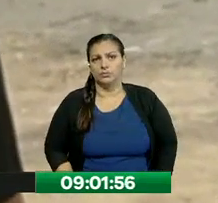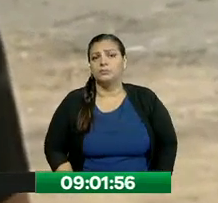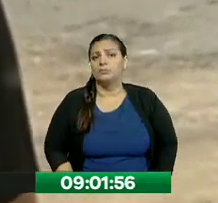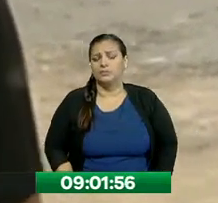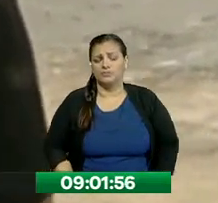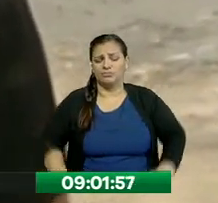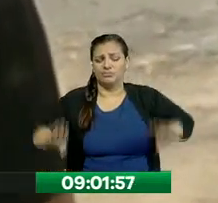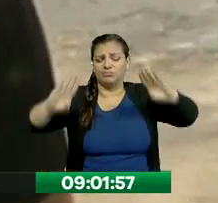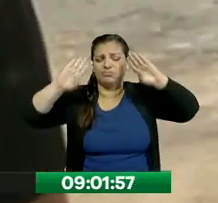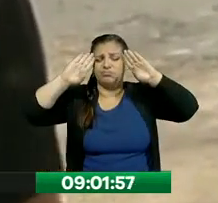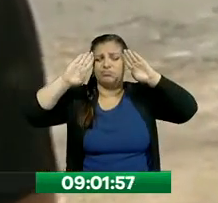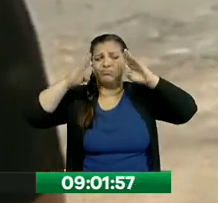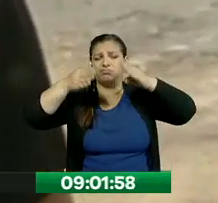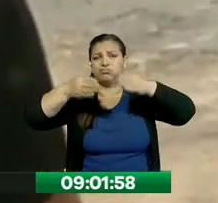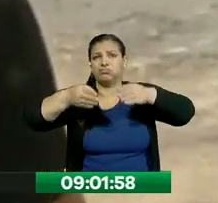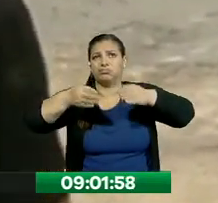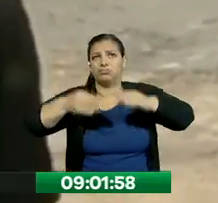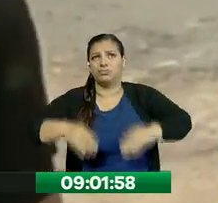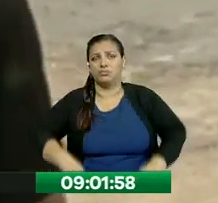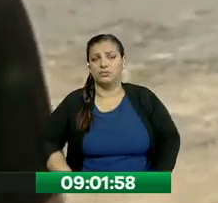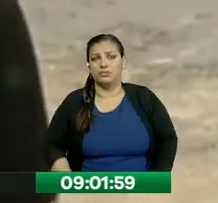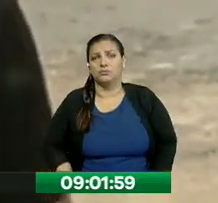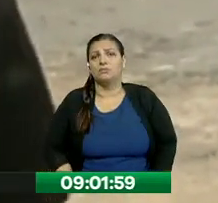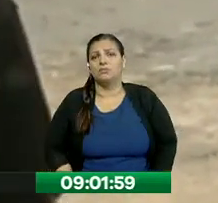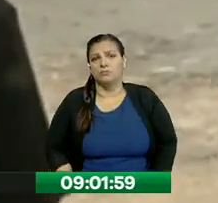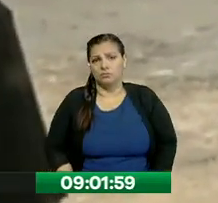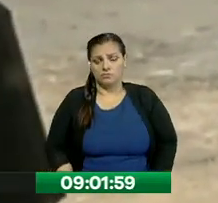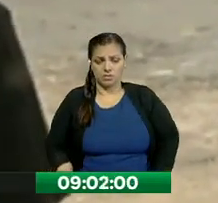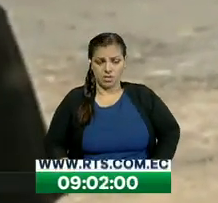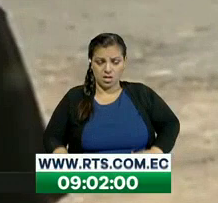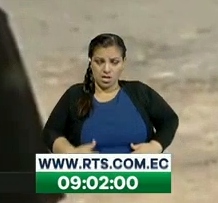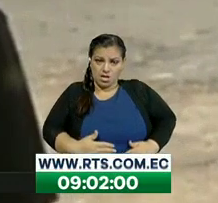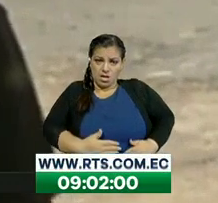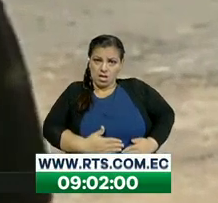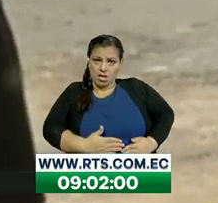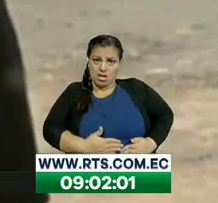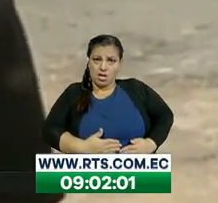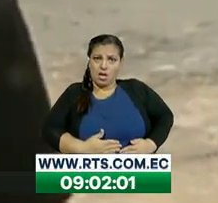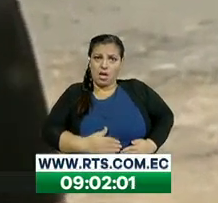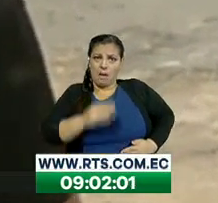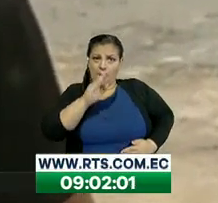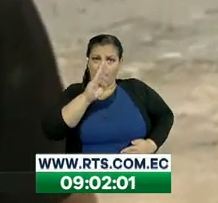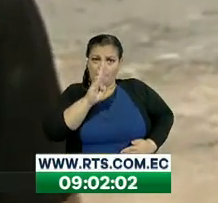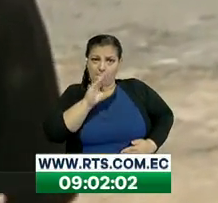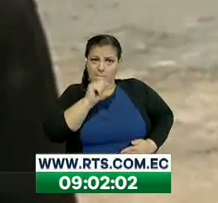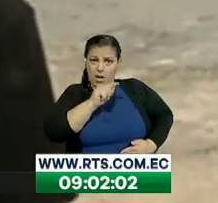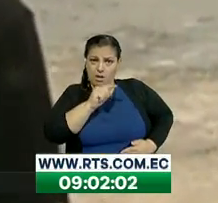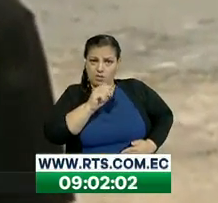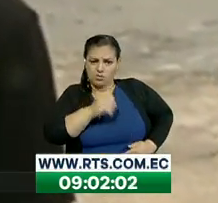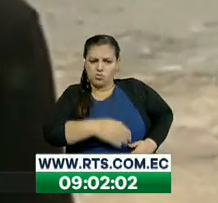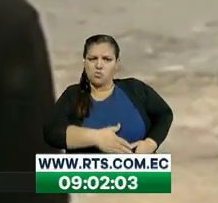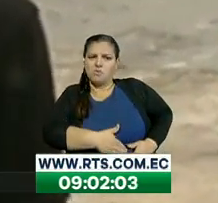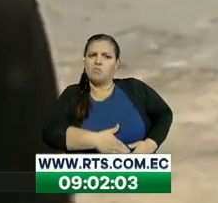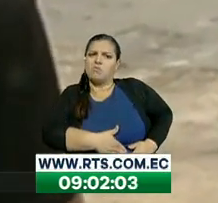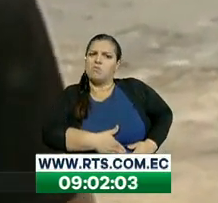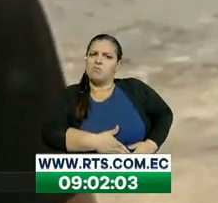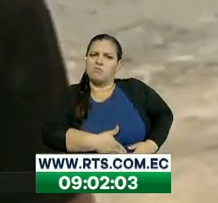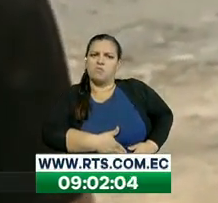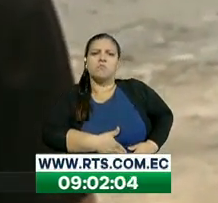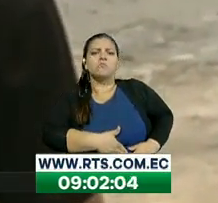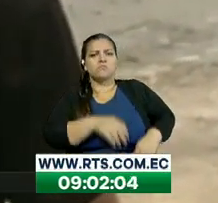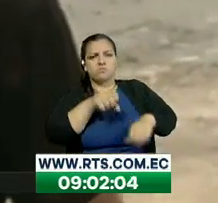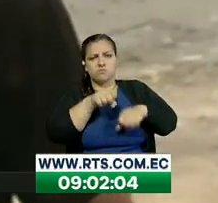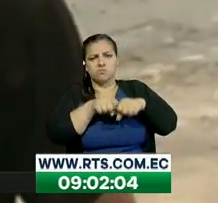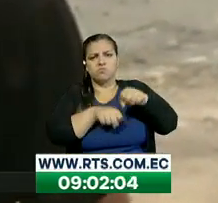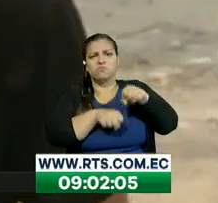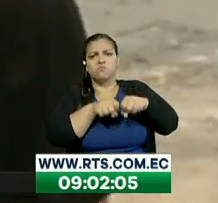porque perdió un órgano, el bazo, entonces necesita una recuperación súper larga.